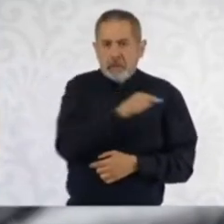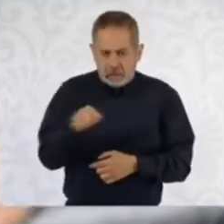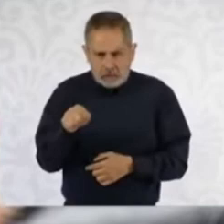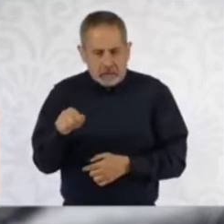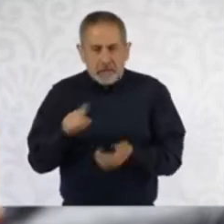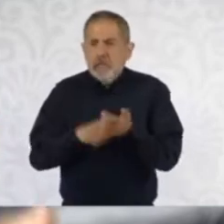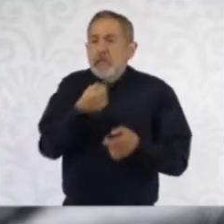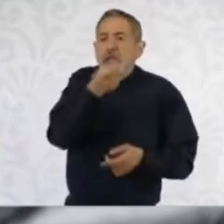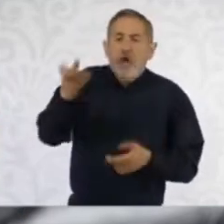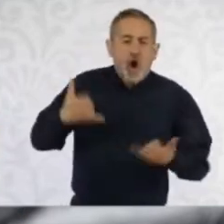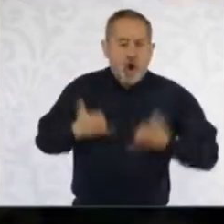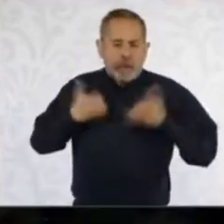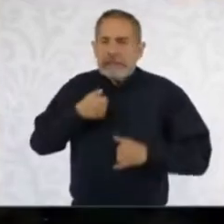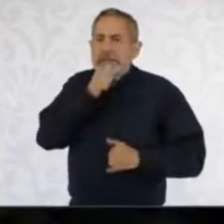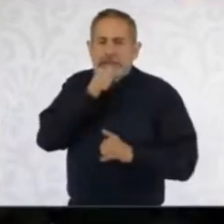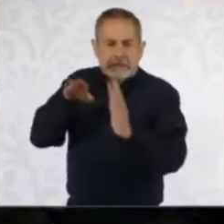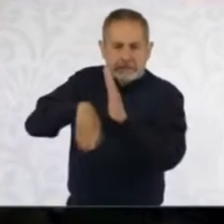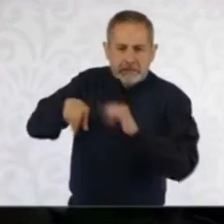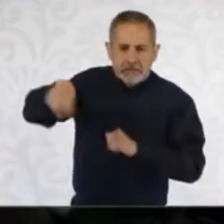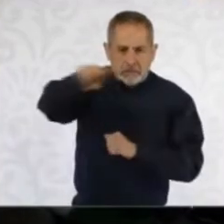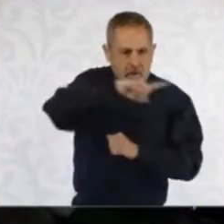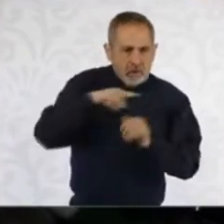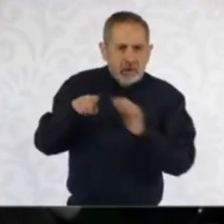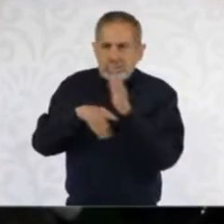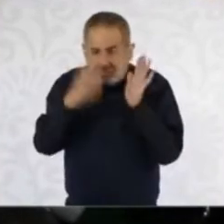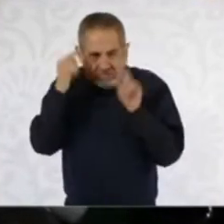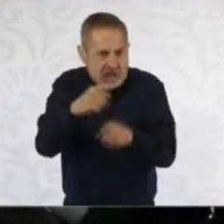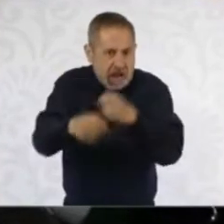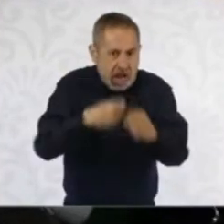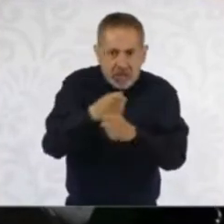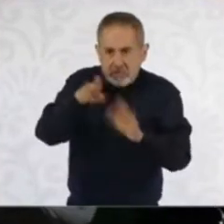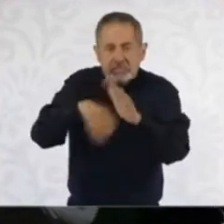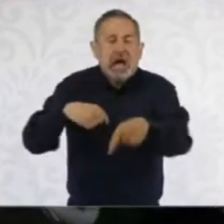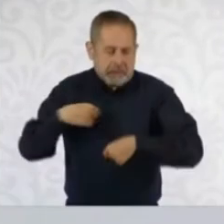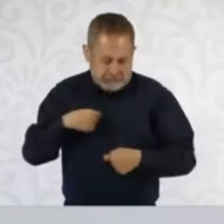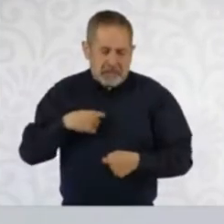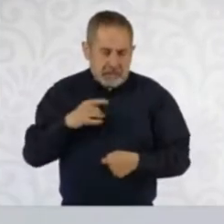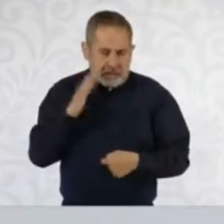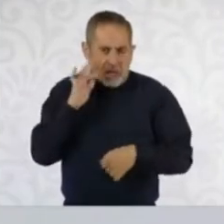Para los jóvenes que no vivieron aquella época, no sé ustedes cuántos años tienen, a mí sí me tocó.